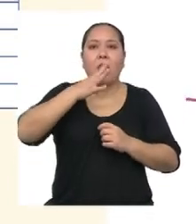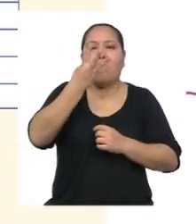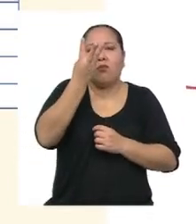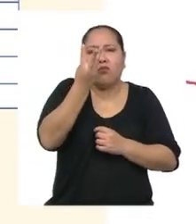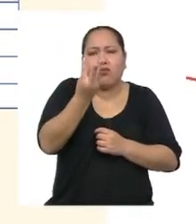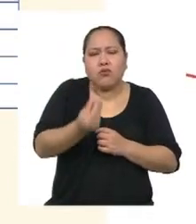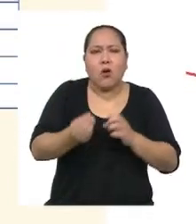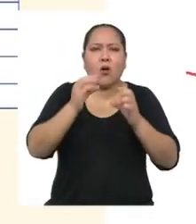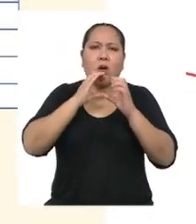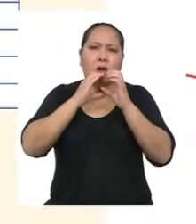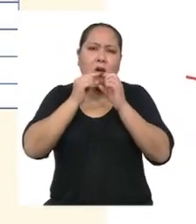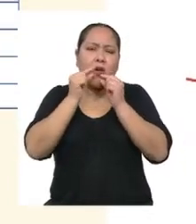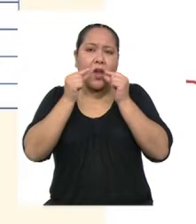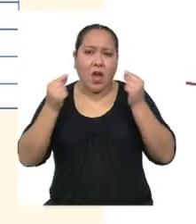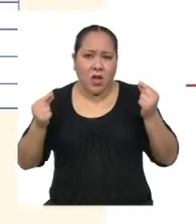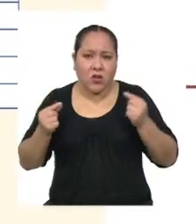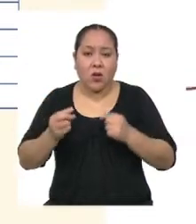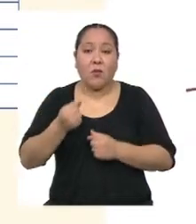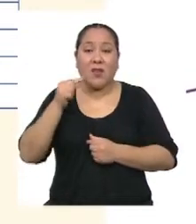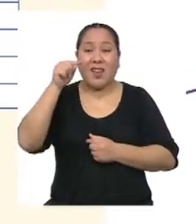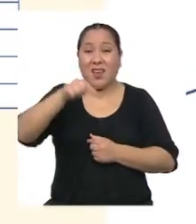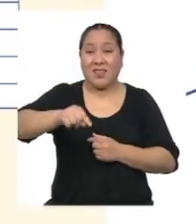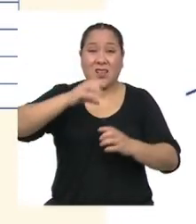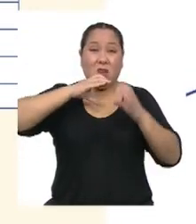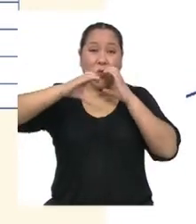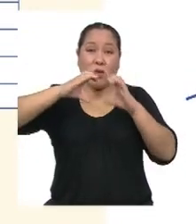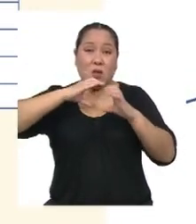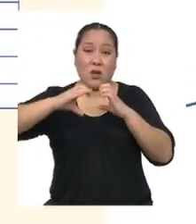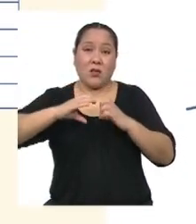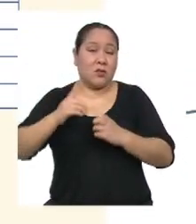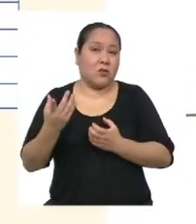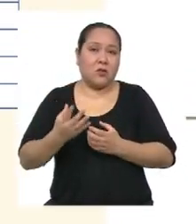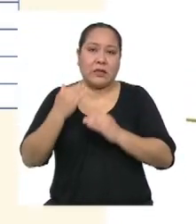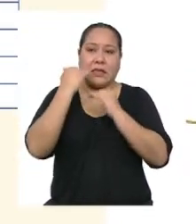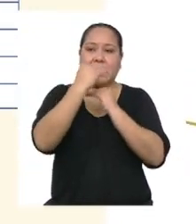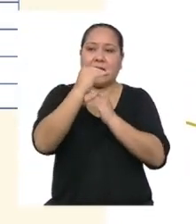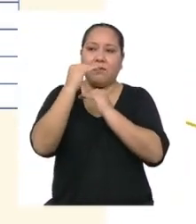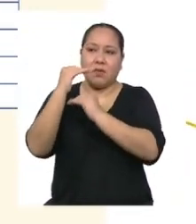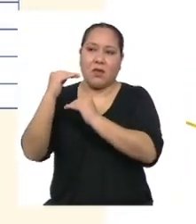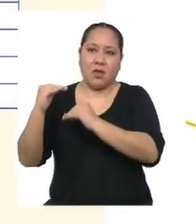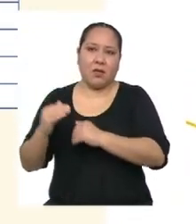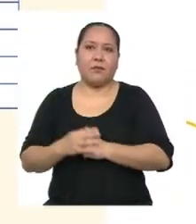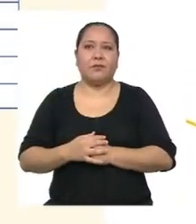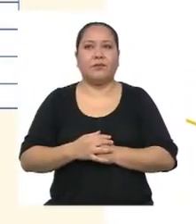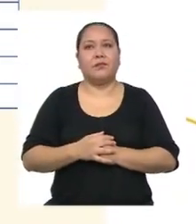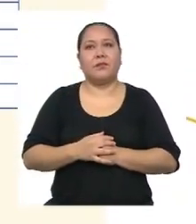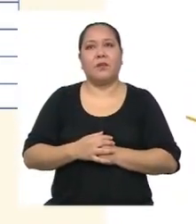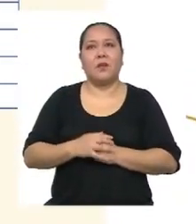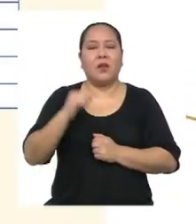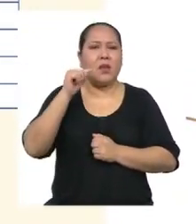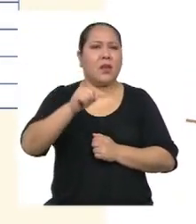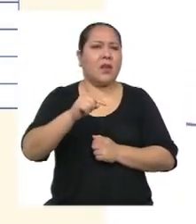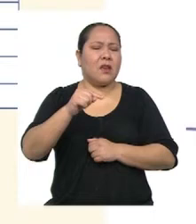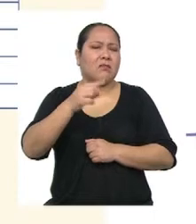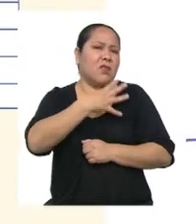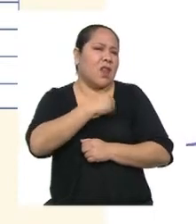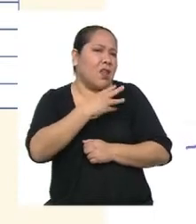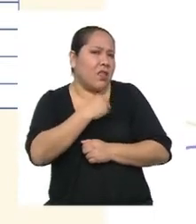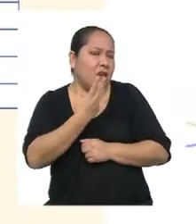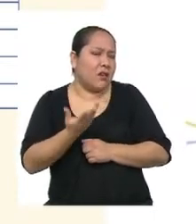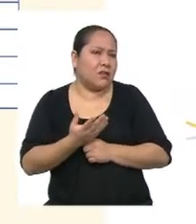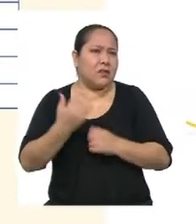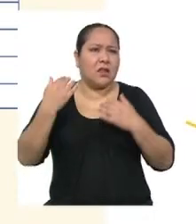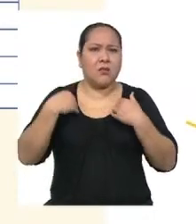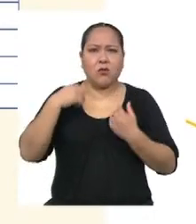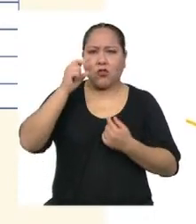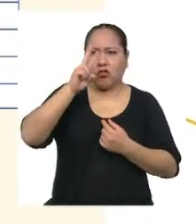quechua porque la comunicación en esa lengua originaria es limitada. Y en el caso de la edad, tenemos